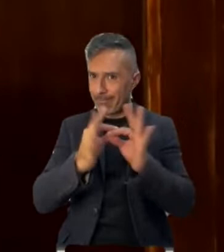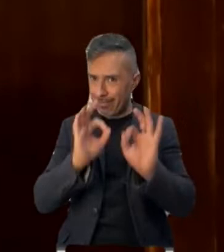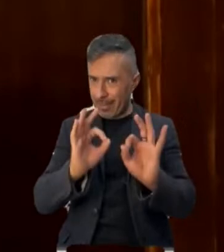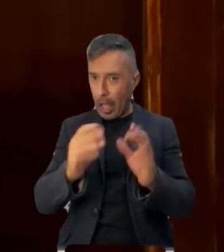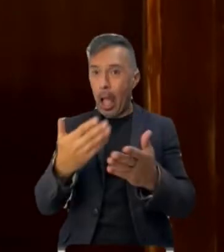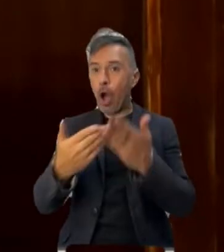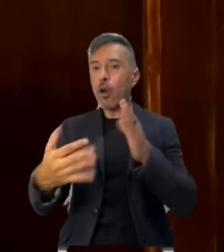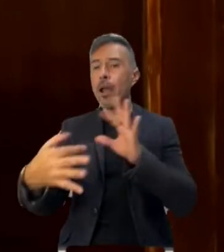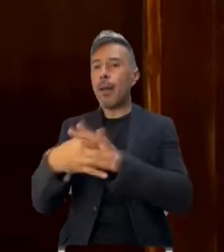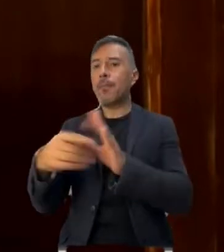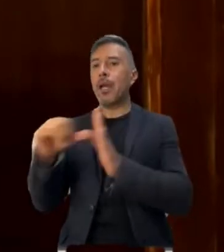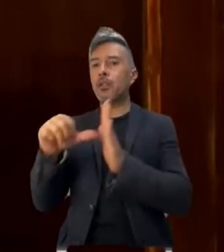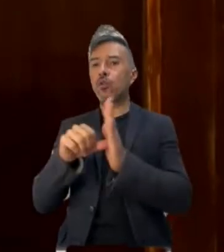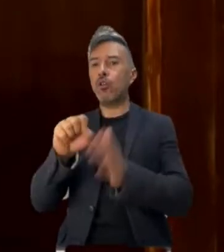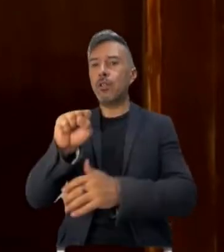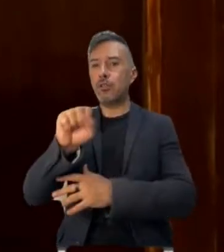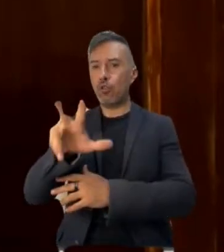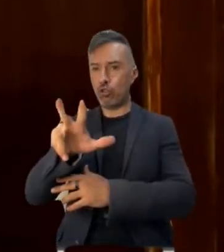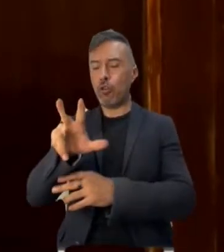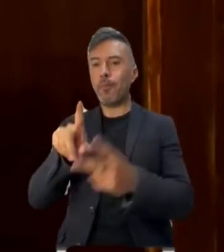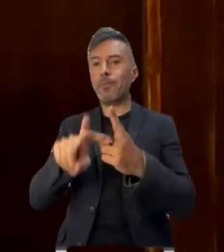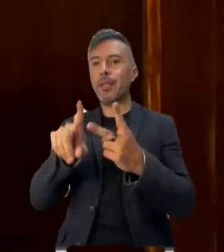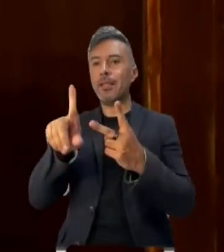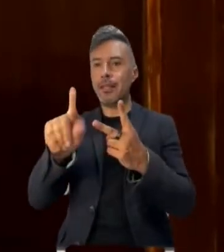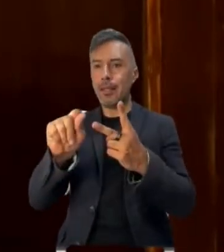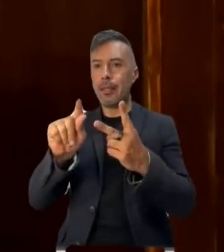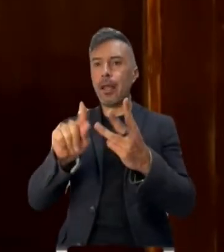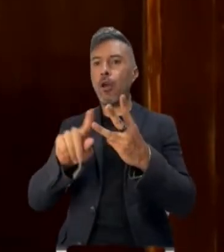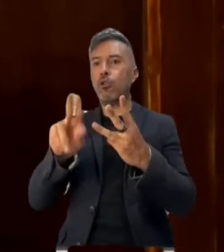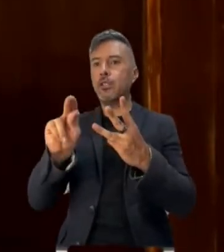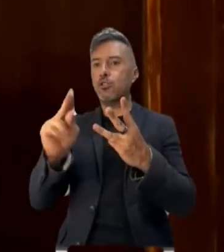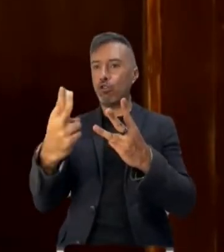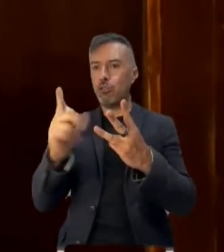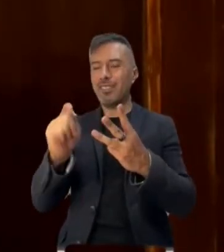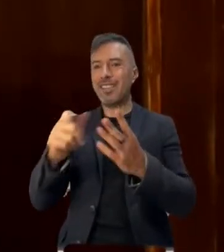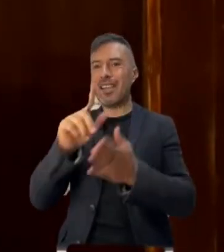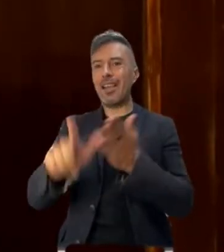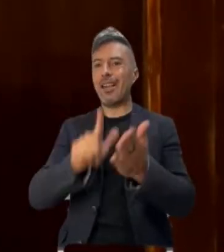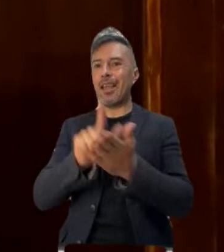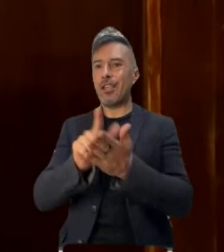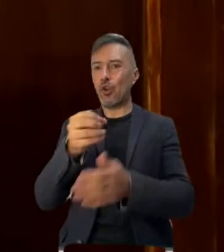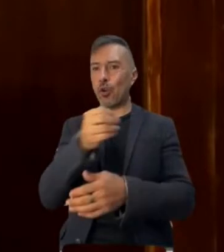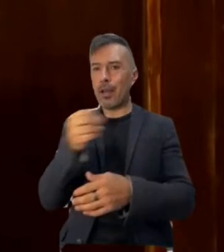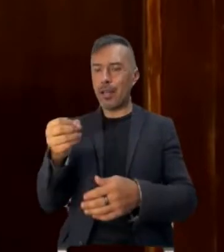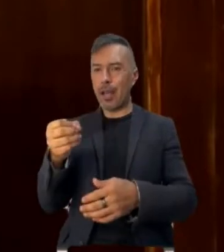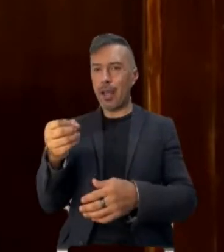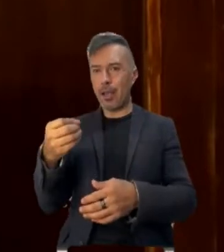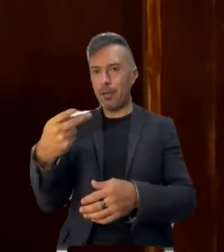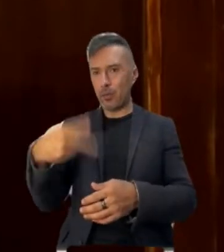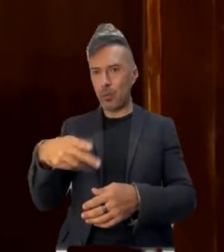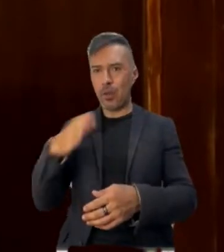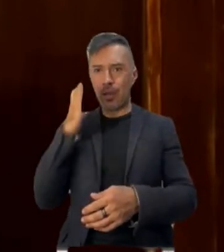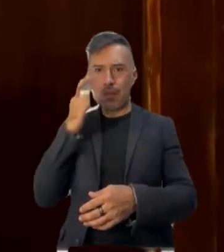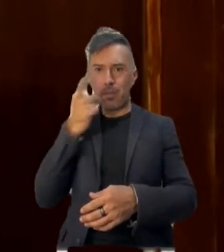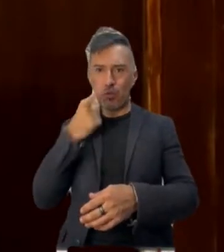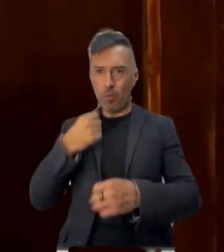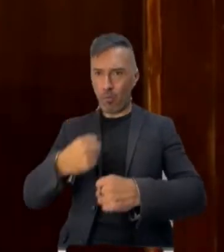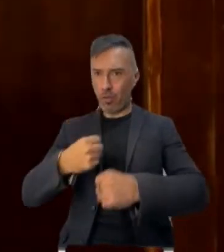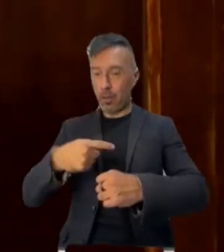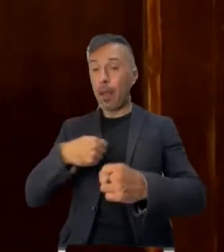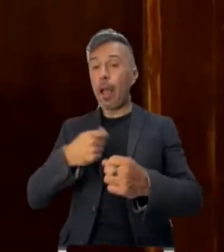68, 70 y 82 de la Ley Orgánica del Poder Legislativo, en relación con lo establecido en los artículos